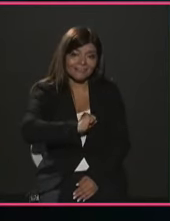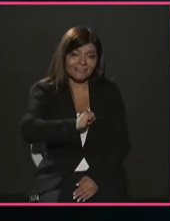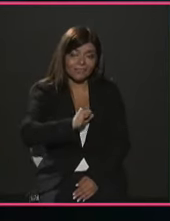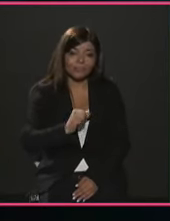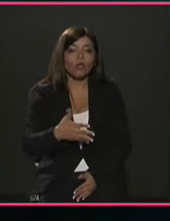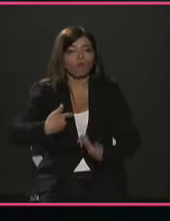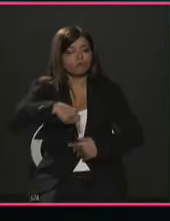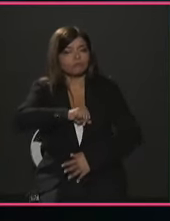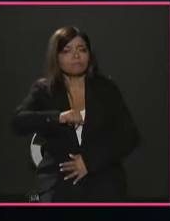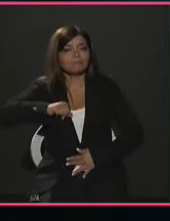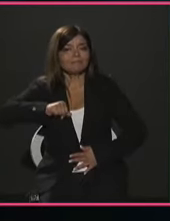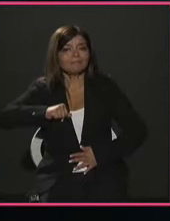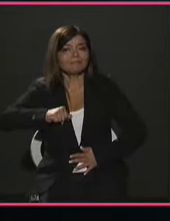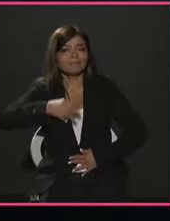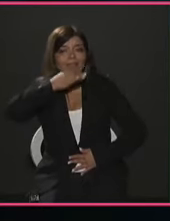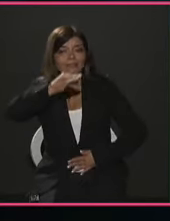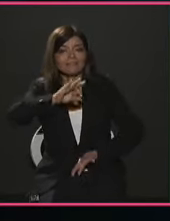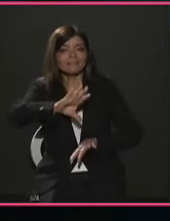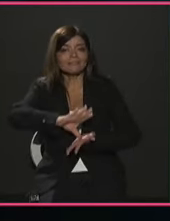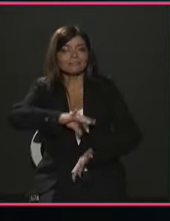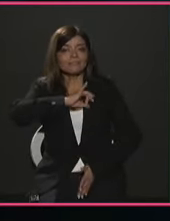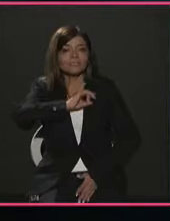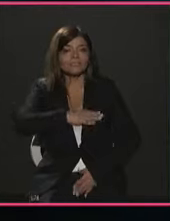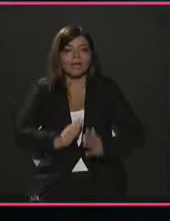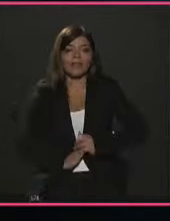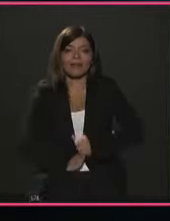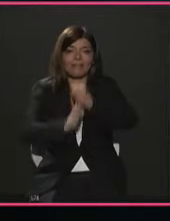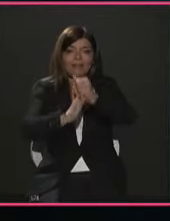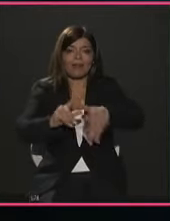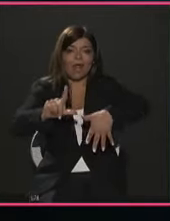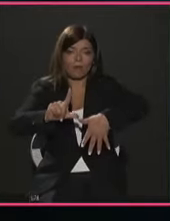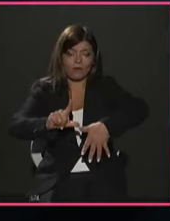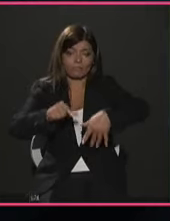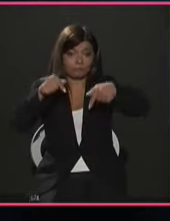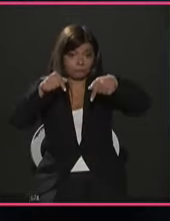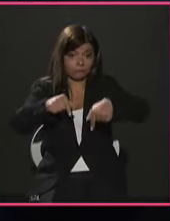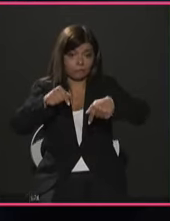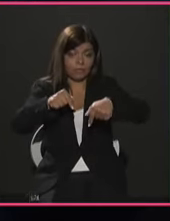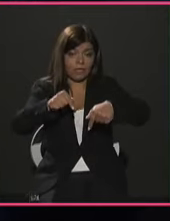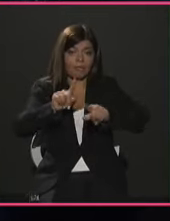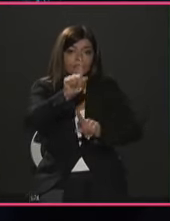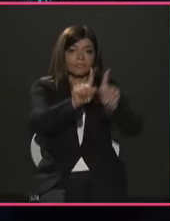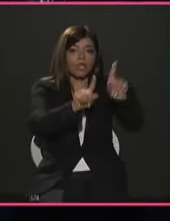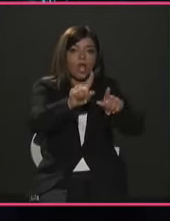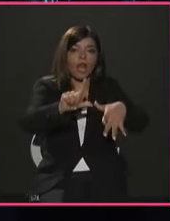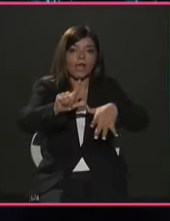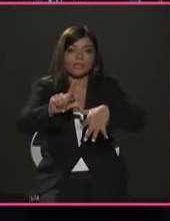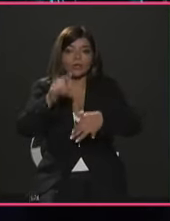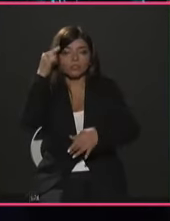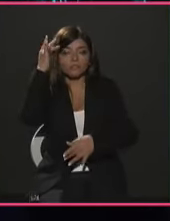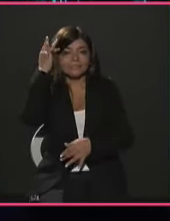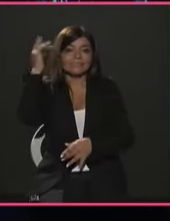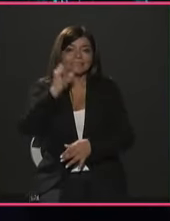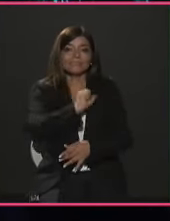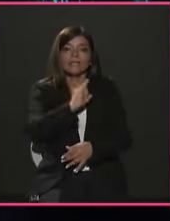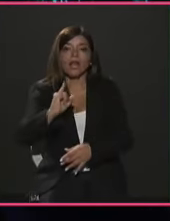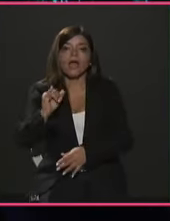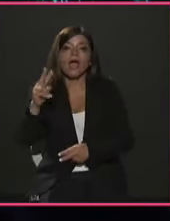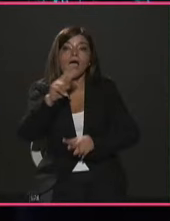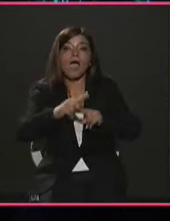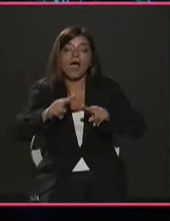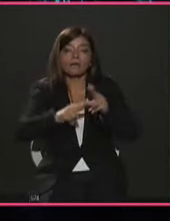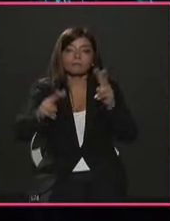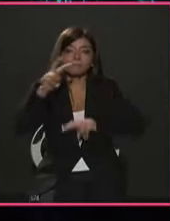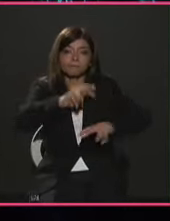con orgullo podemos decir que chile ocupa un lugar de liderazgo en América latina en esto según el índice latinoamericano de Inteligencia artificial elaborado por